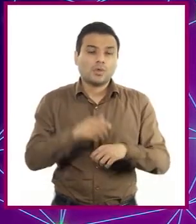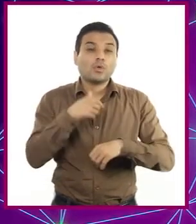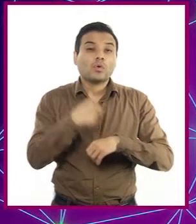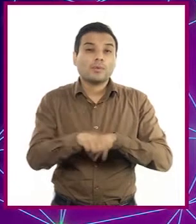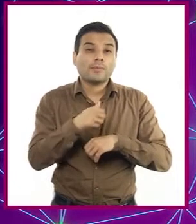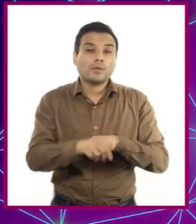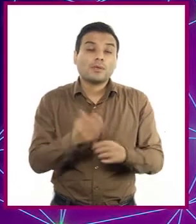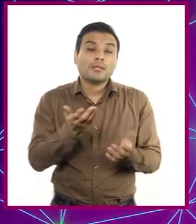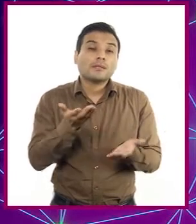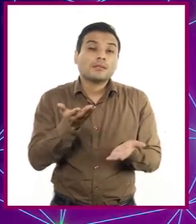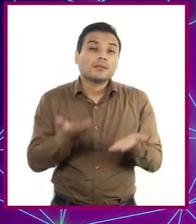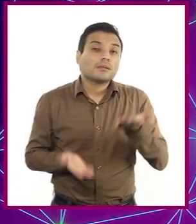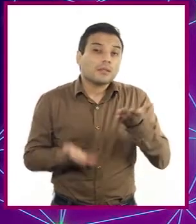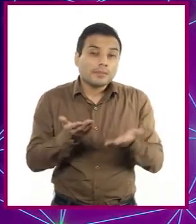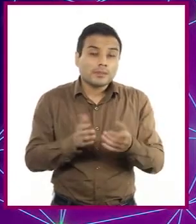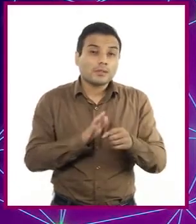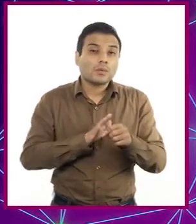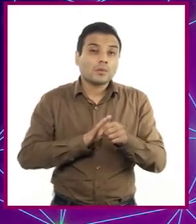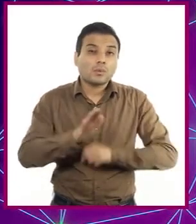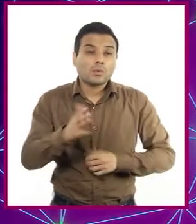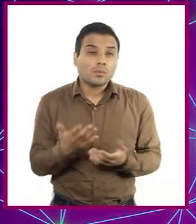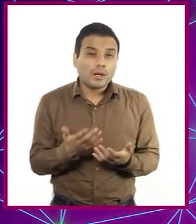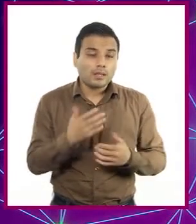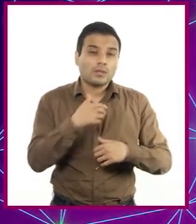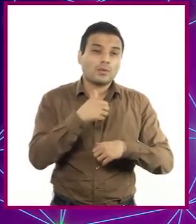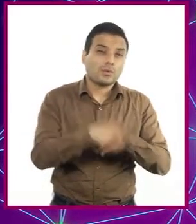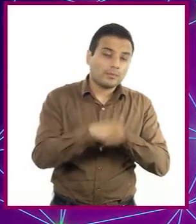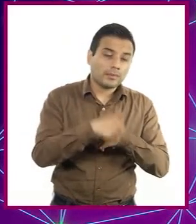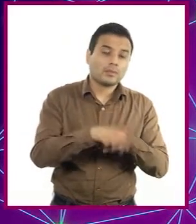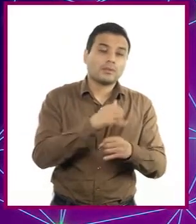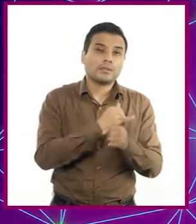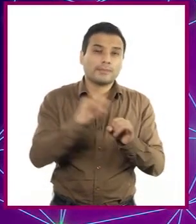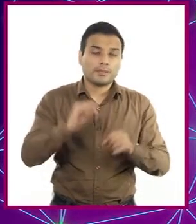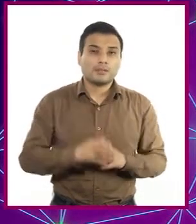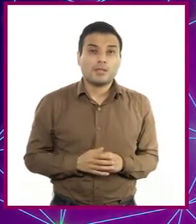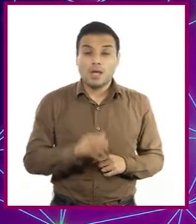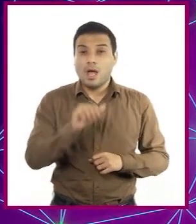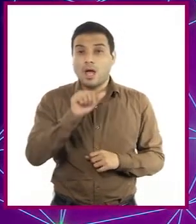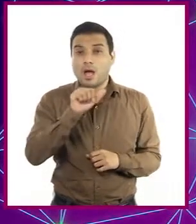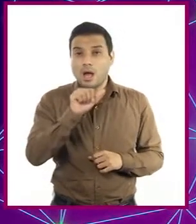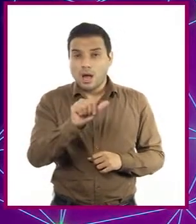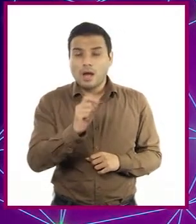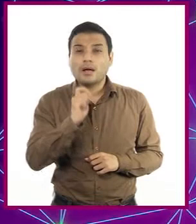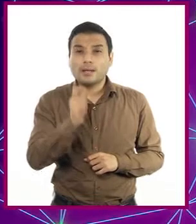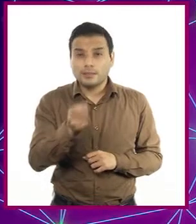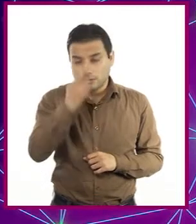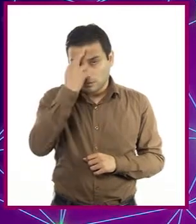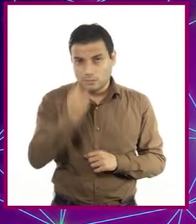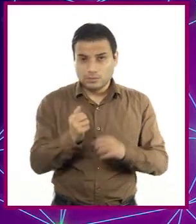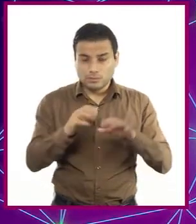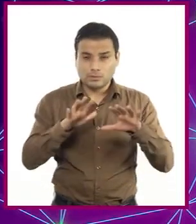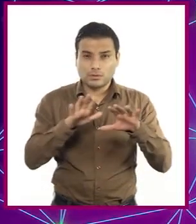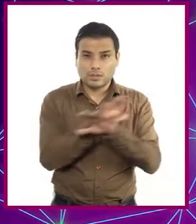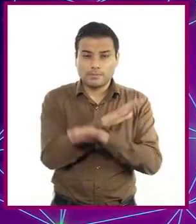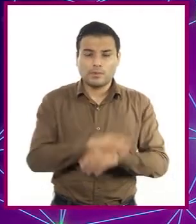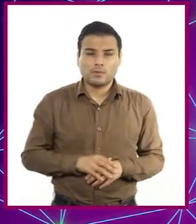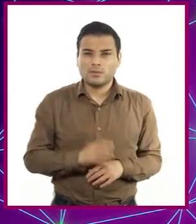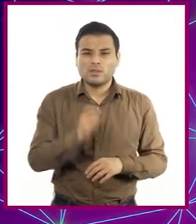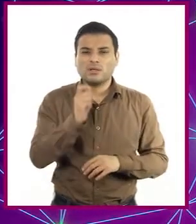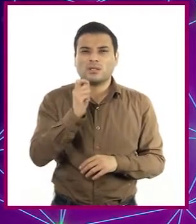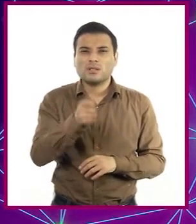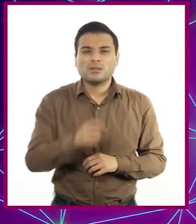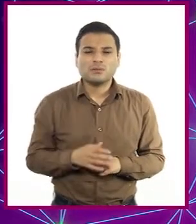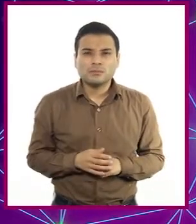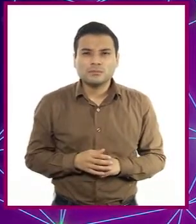de los valores asignados a la variable independiente. La letra a es la razón de cambio, la cual indica